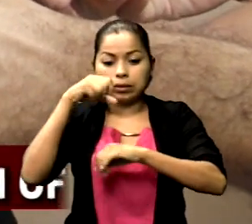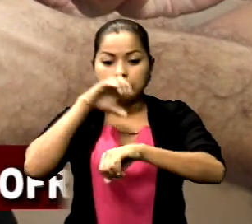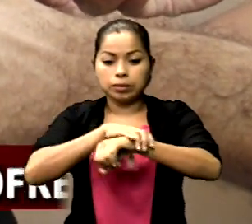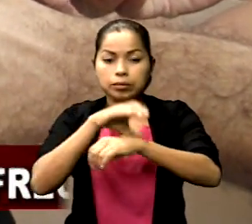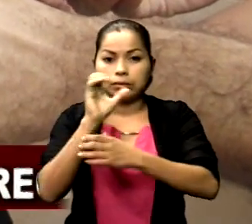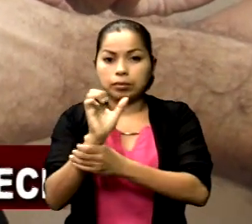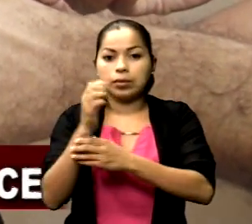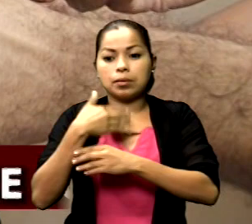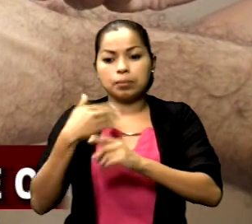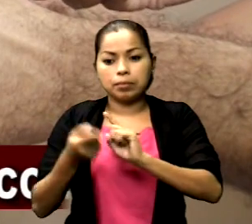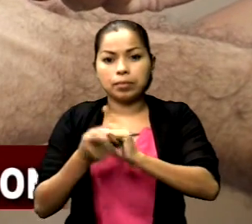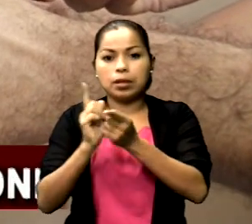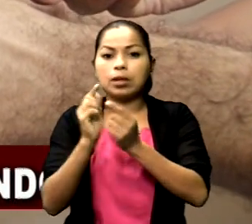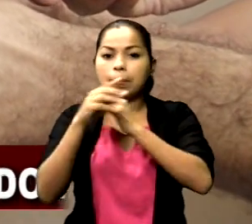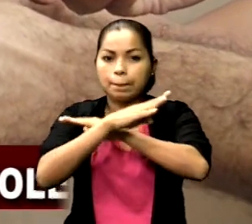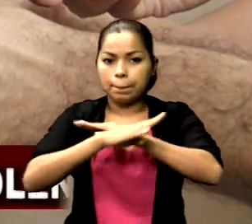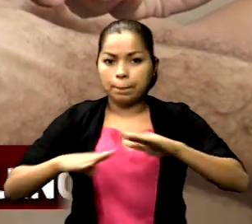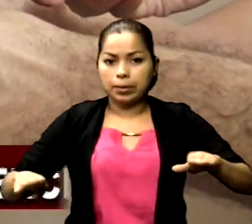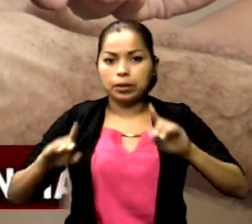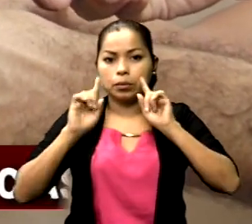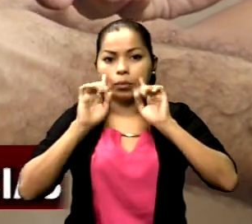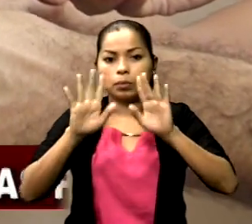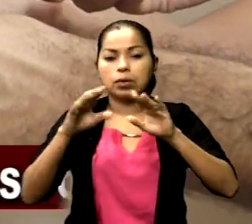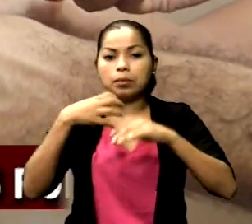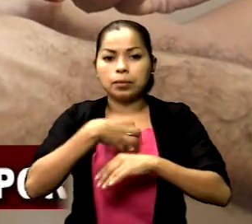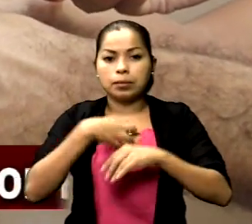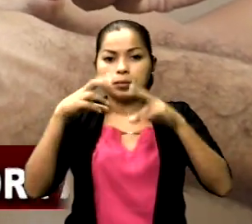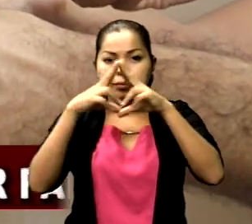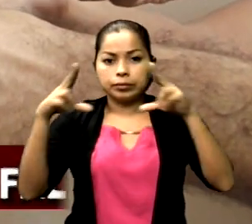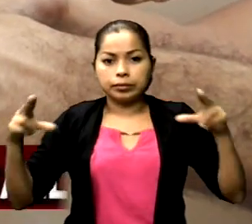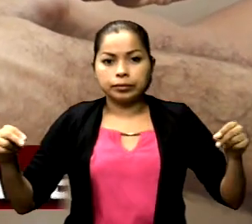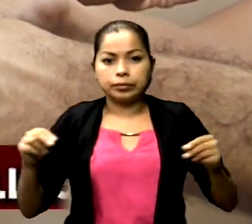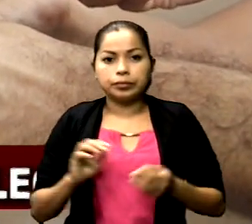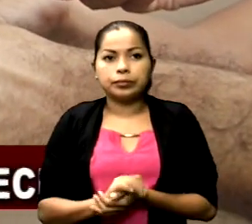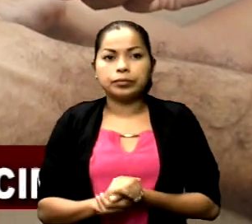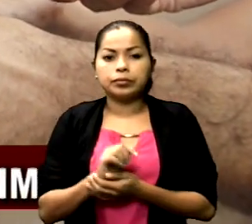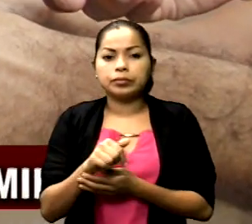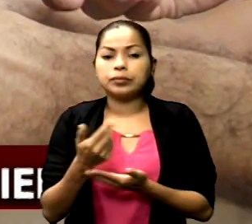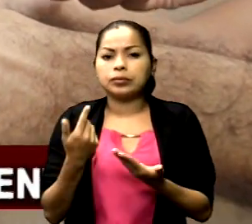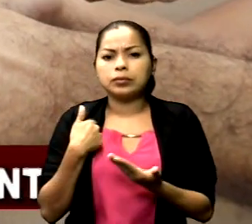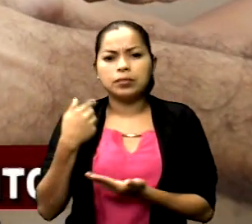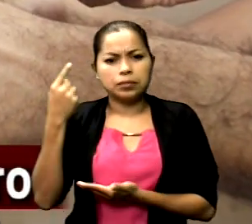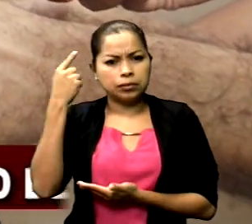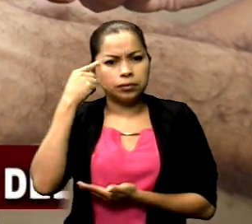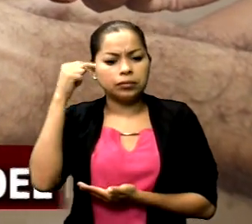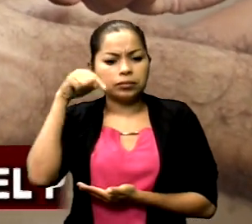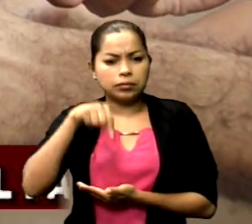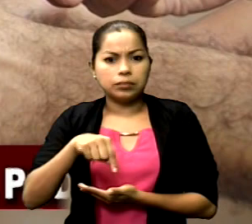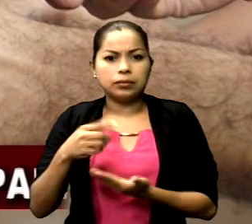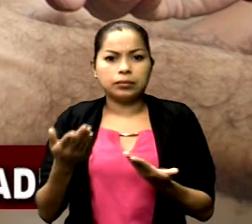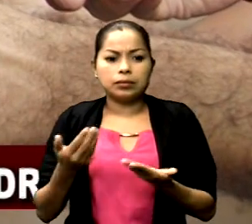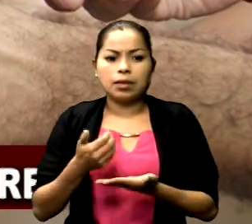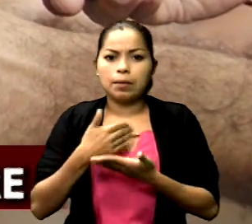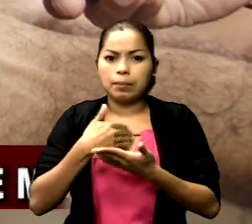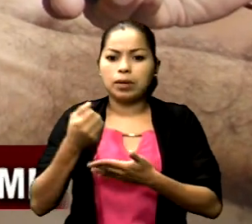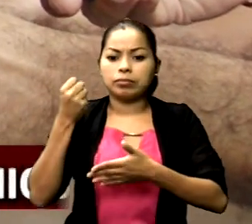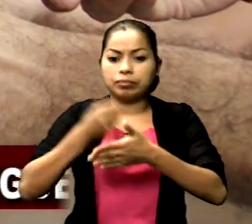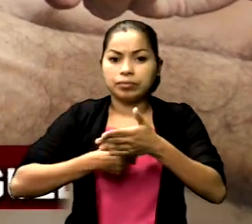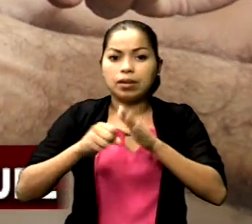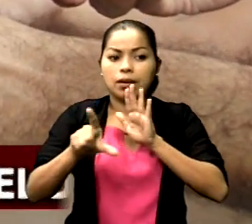este nicho de paz y de seguridad que tenemos en Nicaragua. ¿Qué garantiza en esta reforma? Creemos que esto nos fortalece.